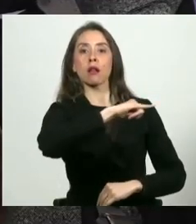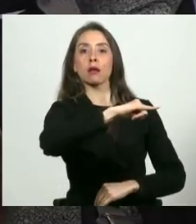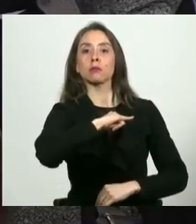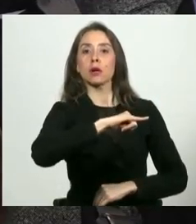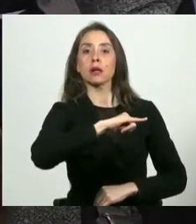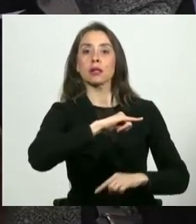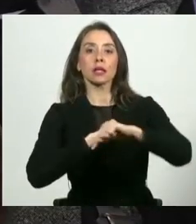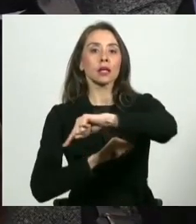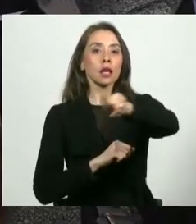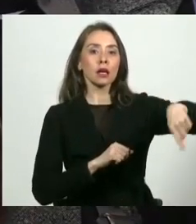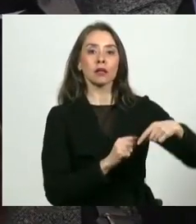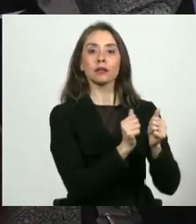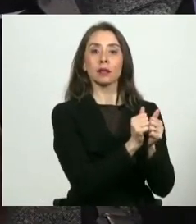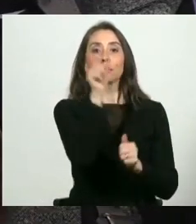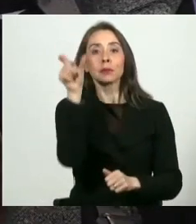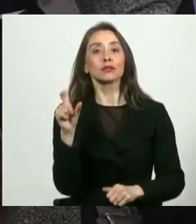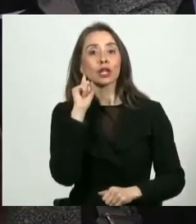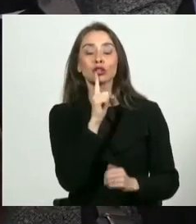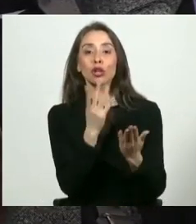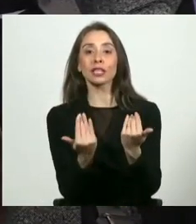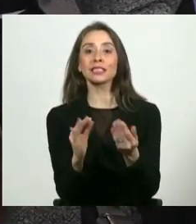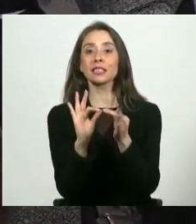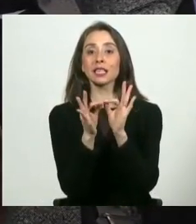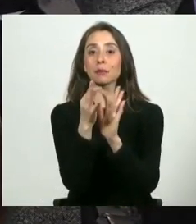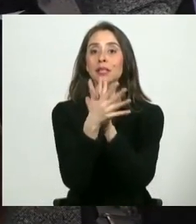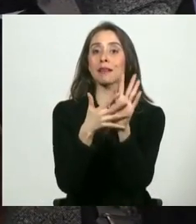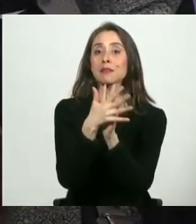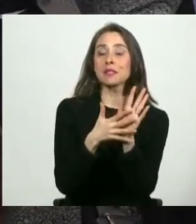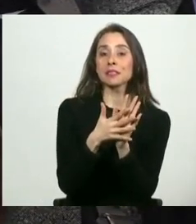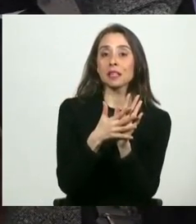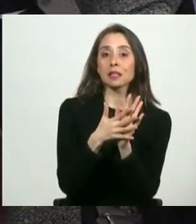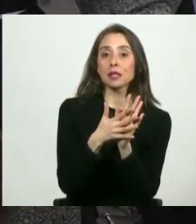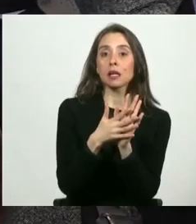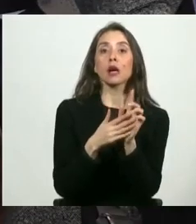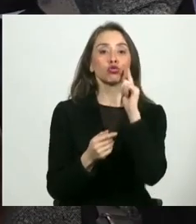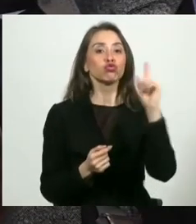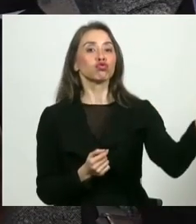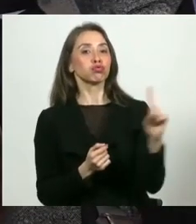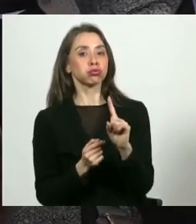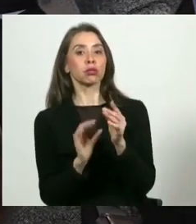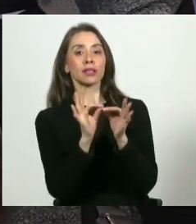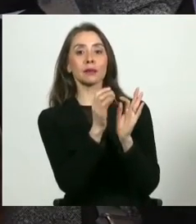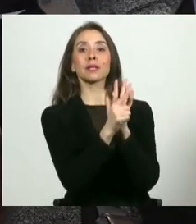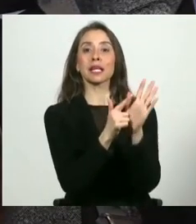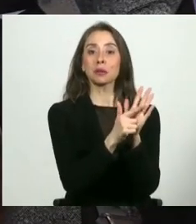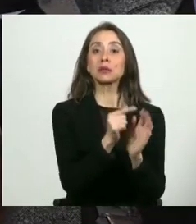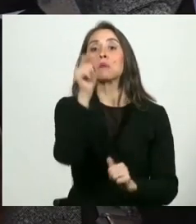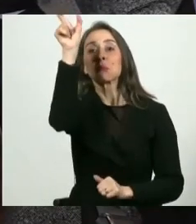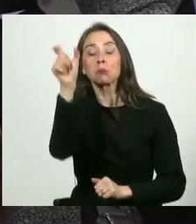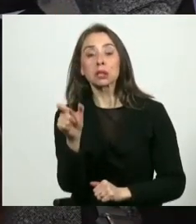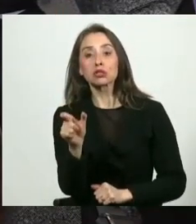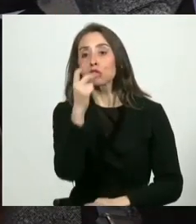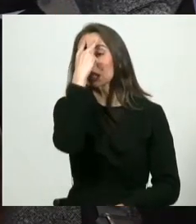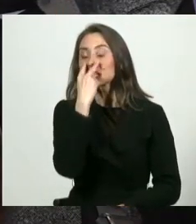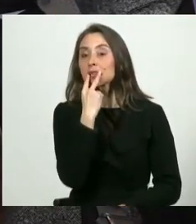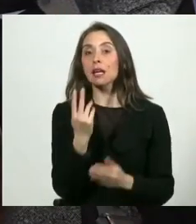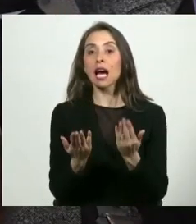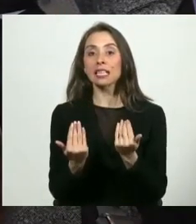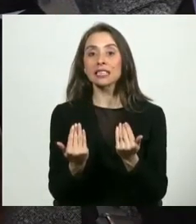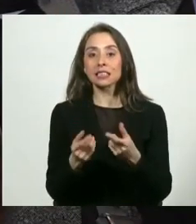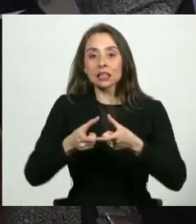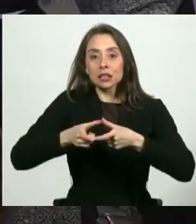a ellos. Si una persona sorda necesita un intérprete de lengua de señas, ahí está el intérprete de lengua de señas. Si una persona ciega necesita